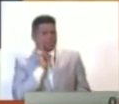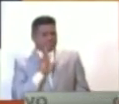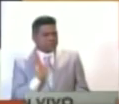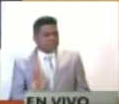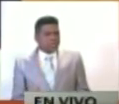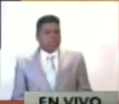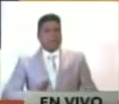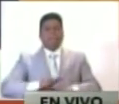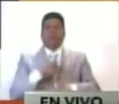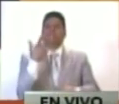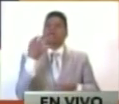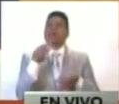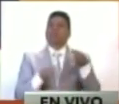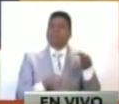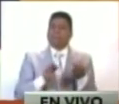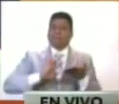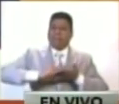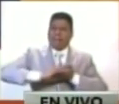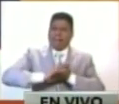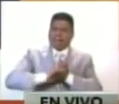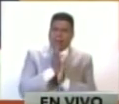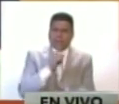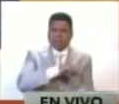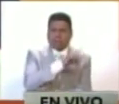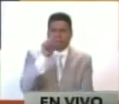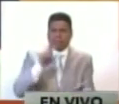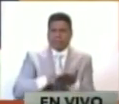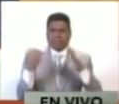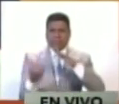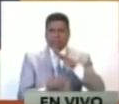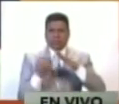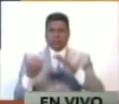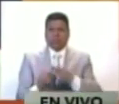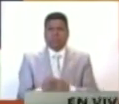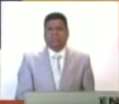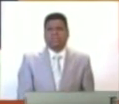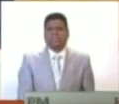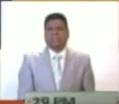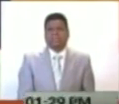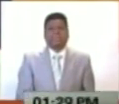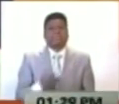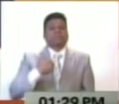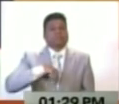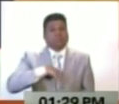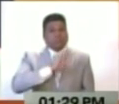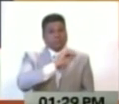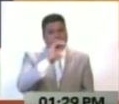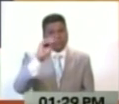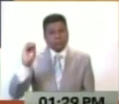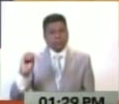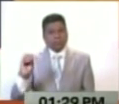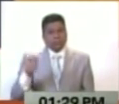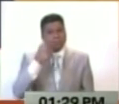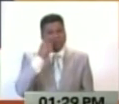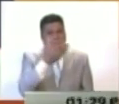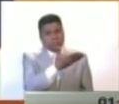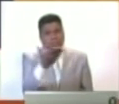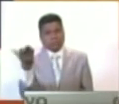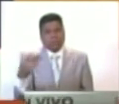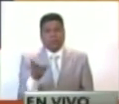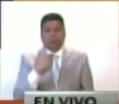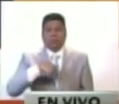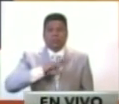justamente destruir las instituciones de este organismo. Y nosotros hemos llamado a un debate público. La